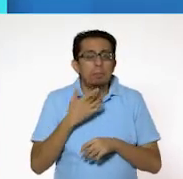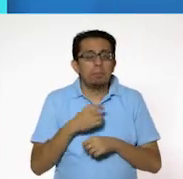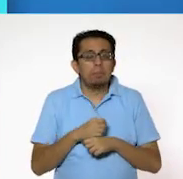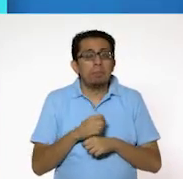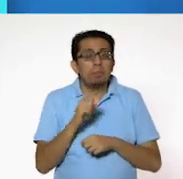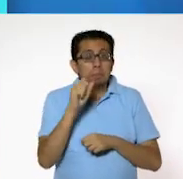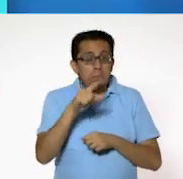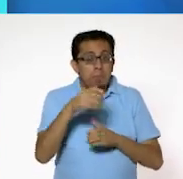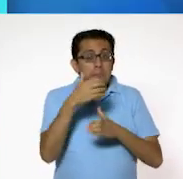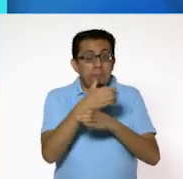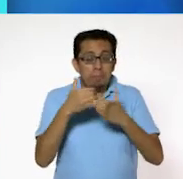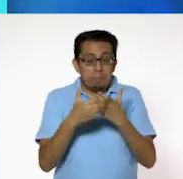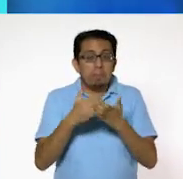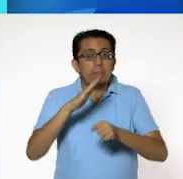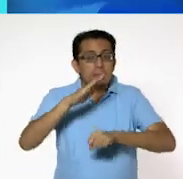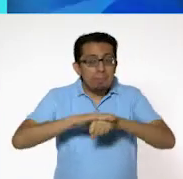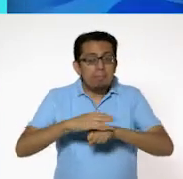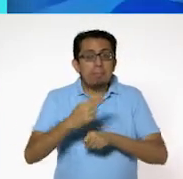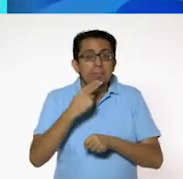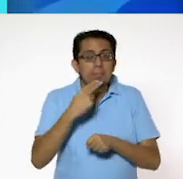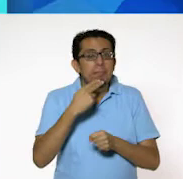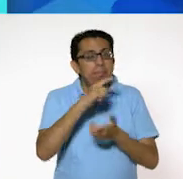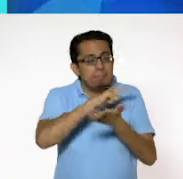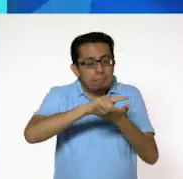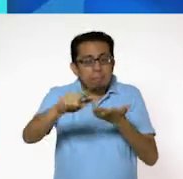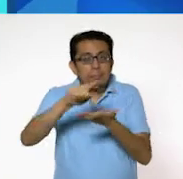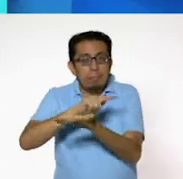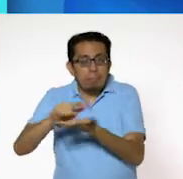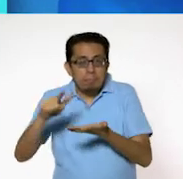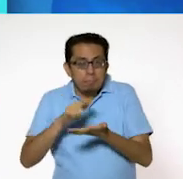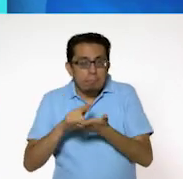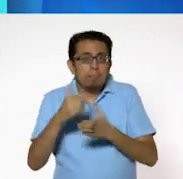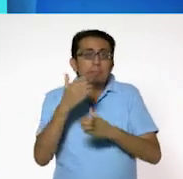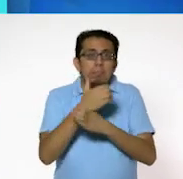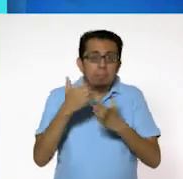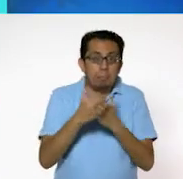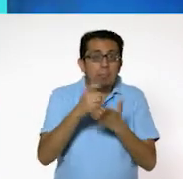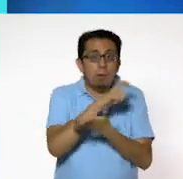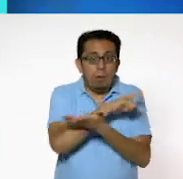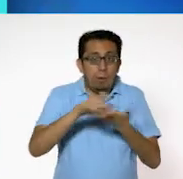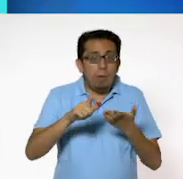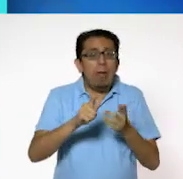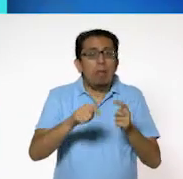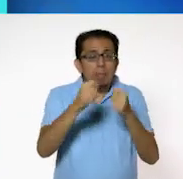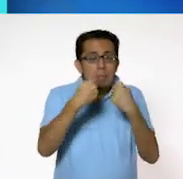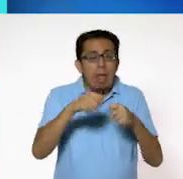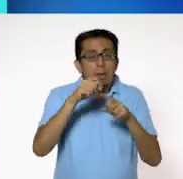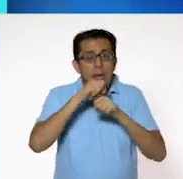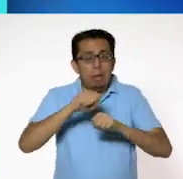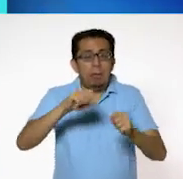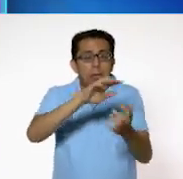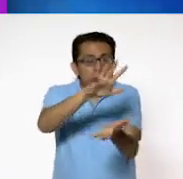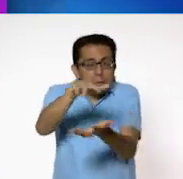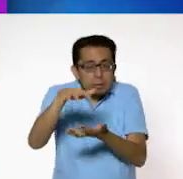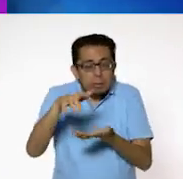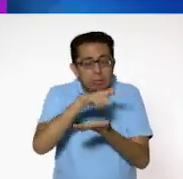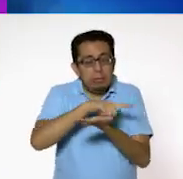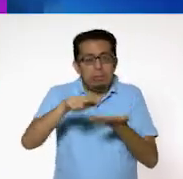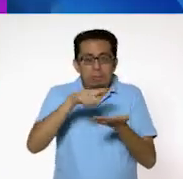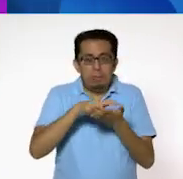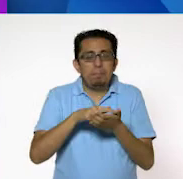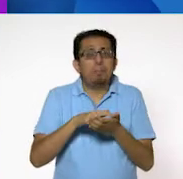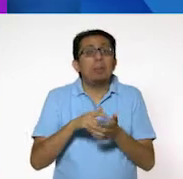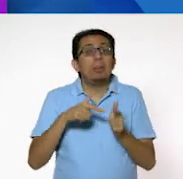Desinfecta las superficies de los objetos que más utilizas. También las cosas que compres en la tienda o en el supermercado.